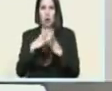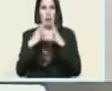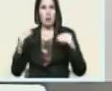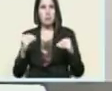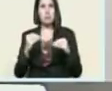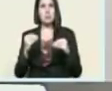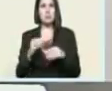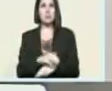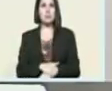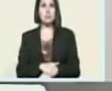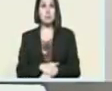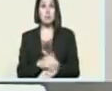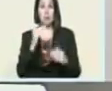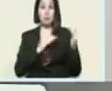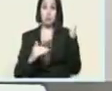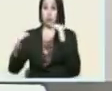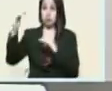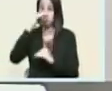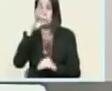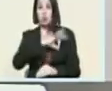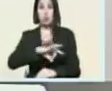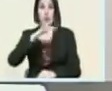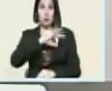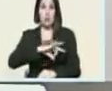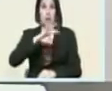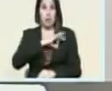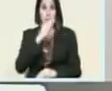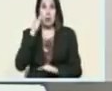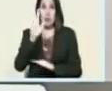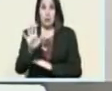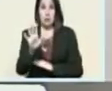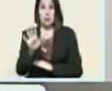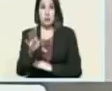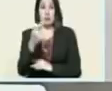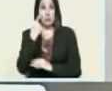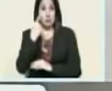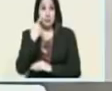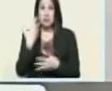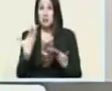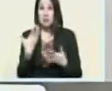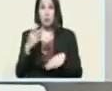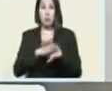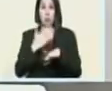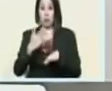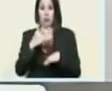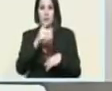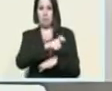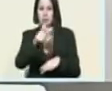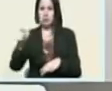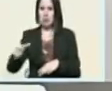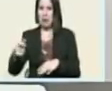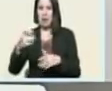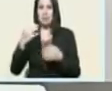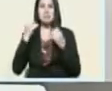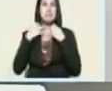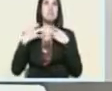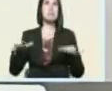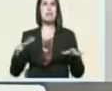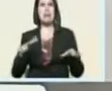misiones. La dimensión del socialismo en lo social, allí ubíquenlo, compatriotas, porque hay compañeros que pierden de vista el